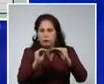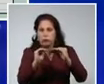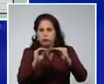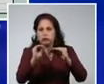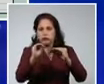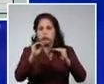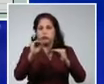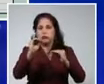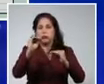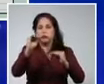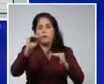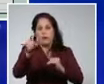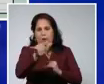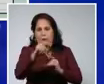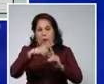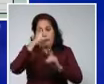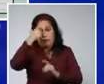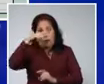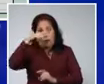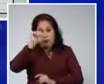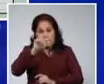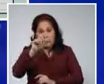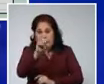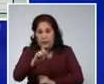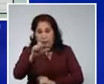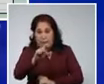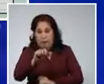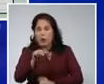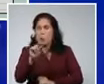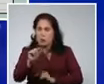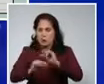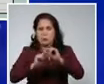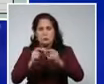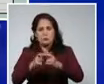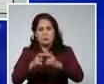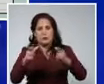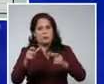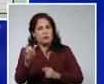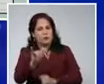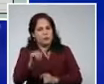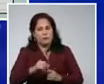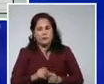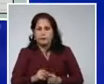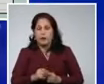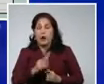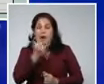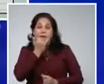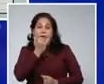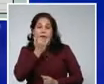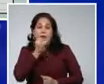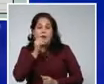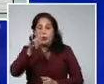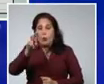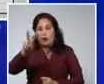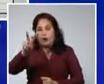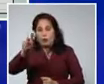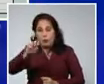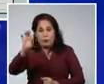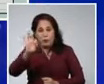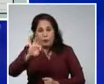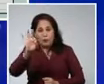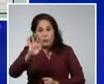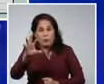tasa como provincia también se incrementa. Hay una afectación en el 92% de